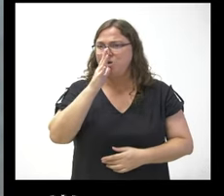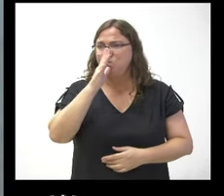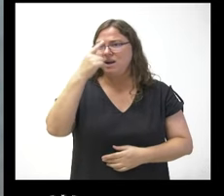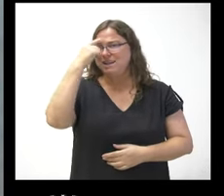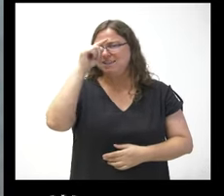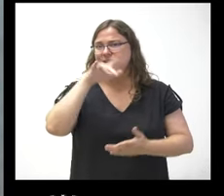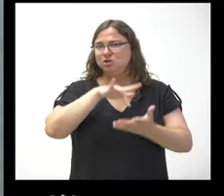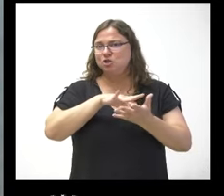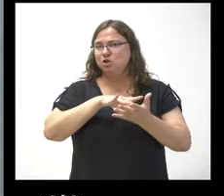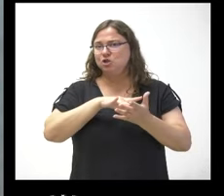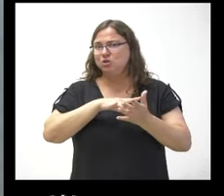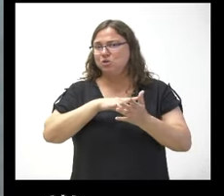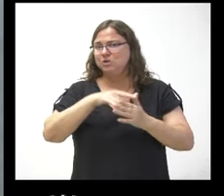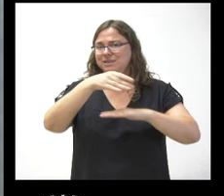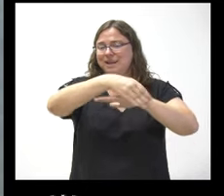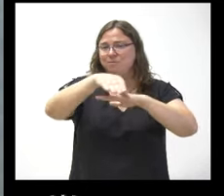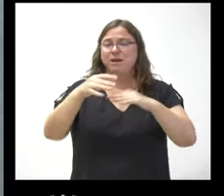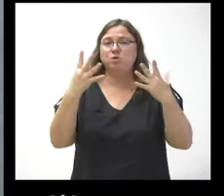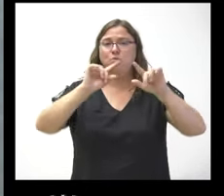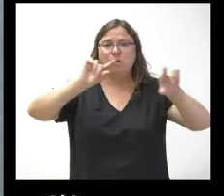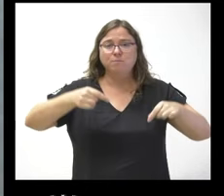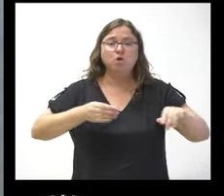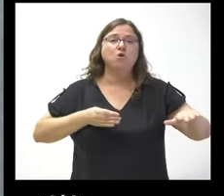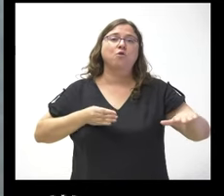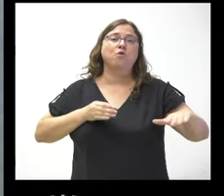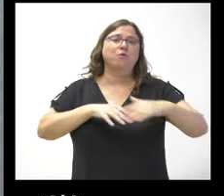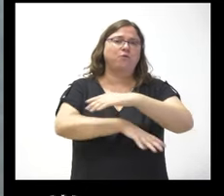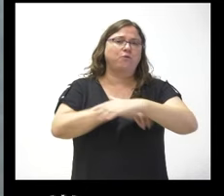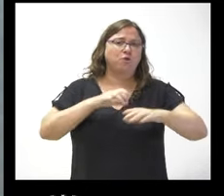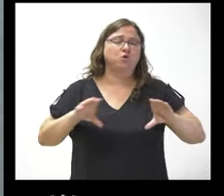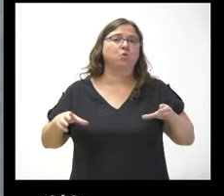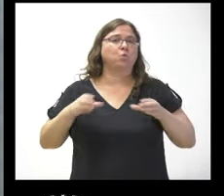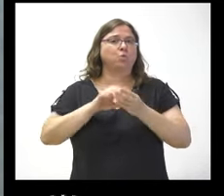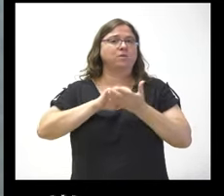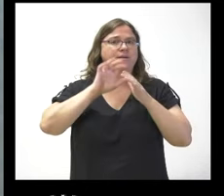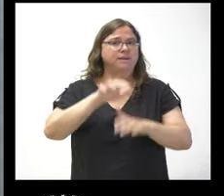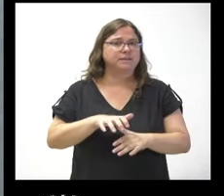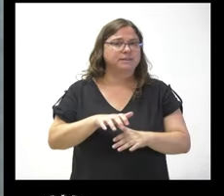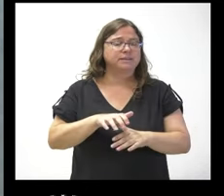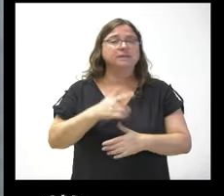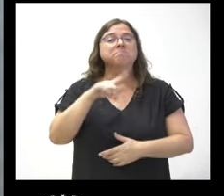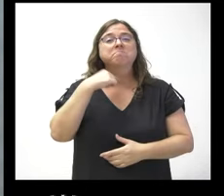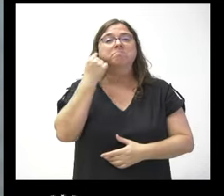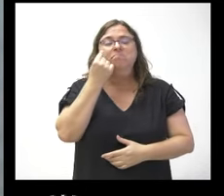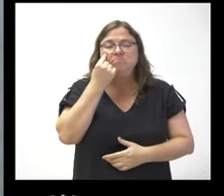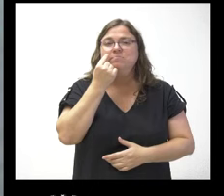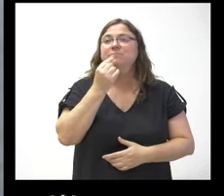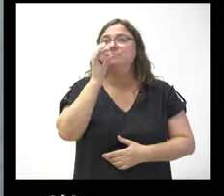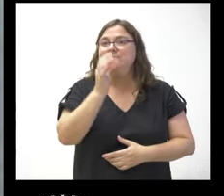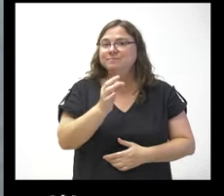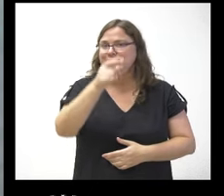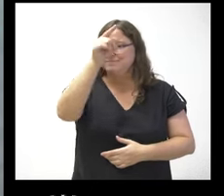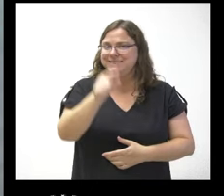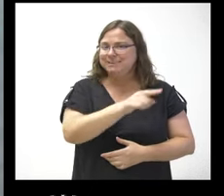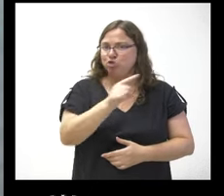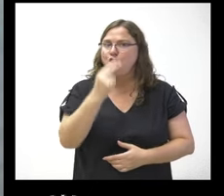reparto entre las nu provincias de los fondos que llegaron a la junta de Castilla y león y por lo que tengo entendido pero era para ver si nos